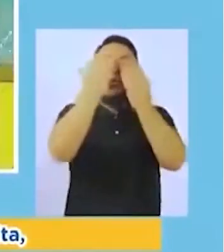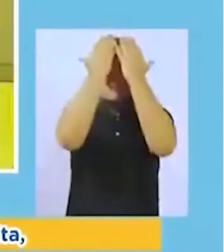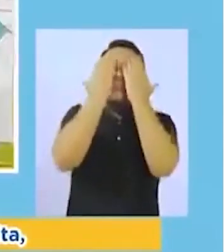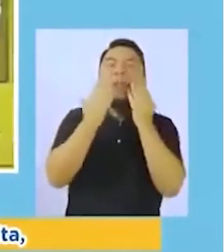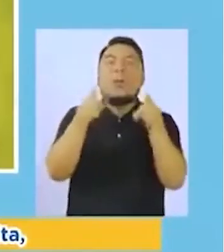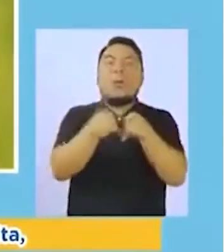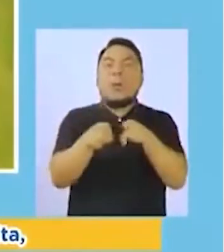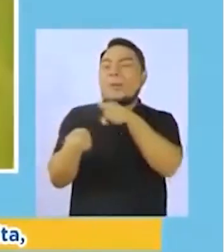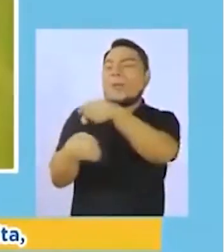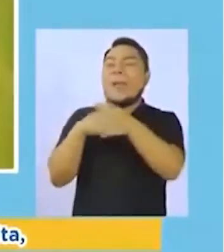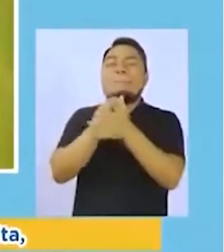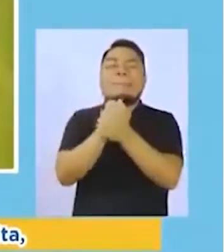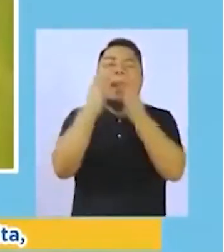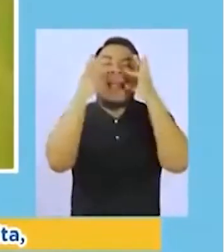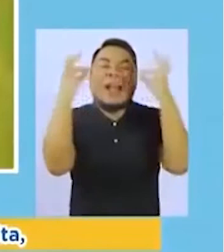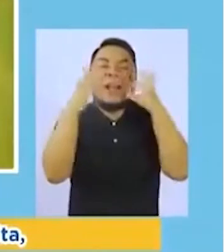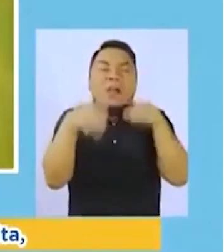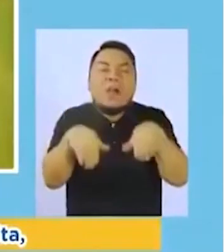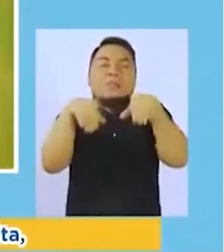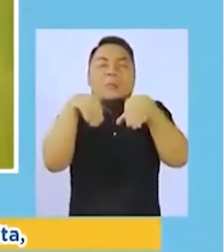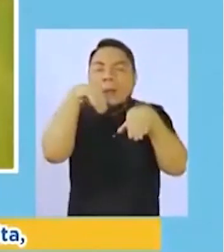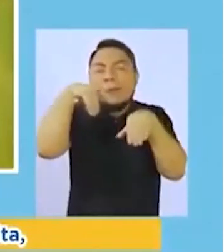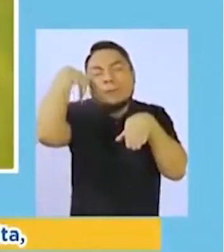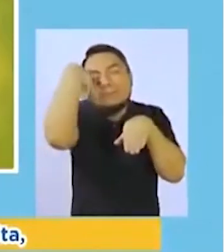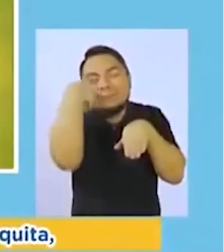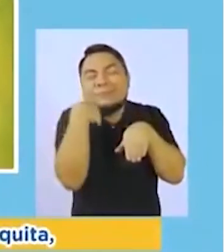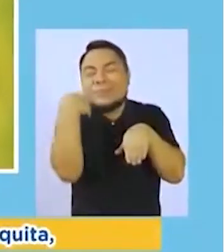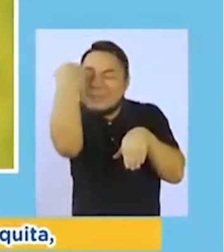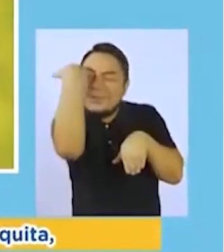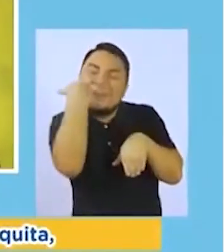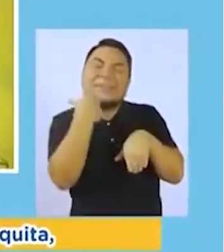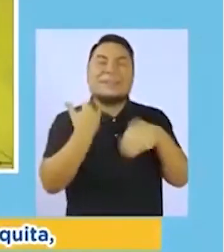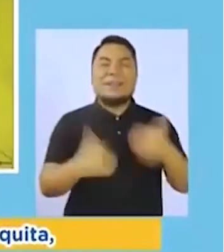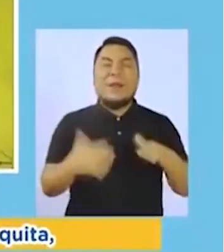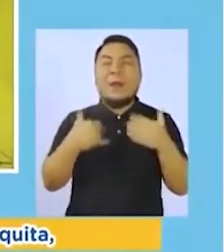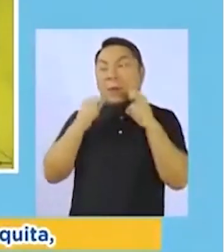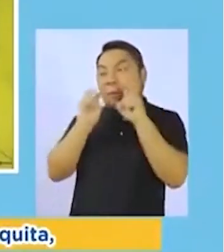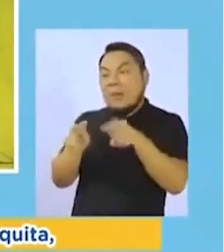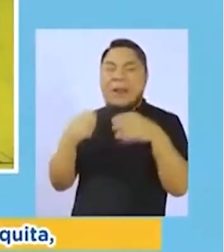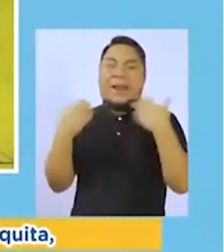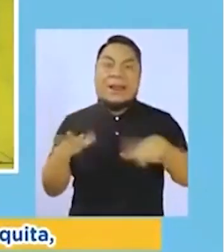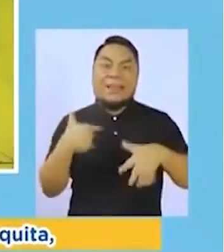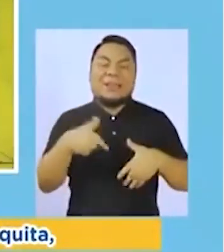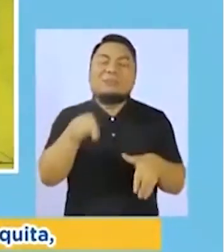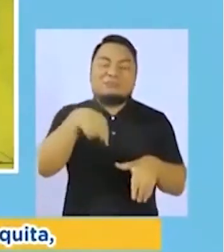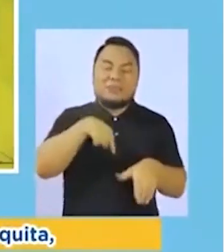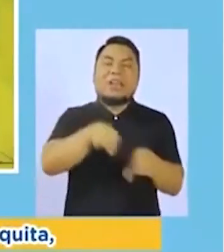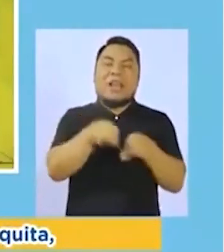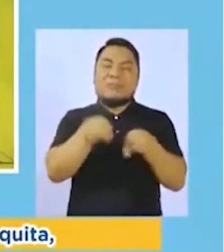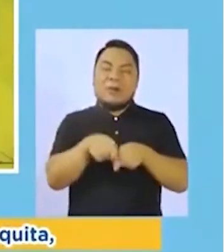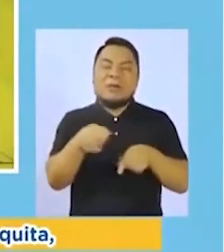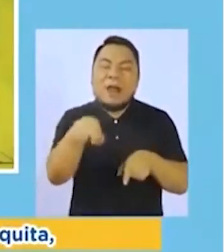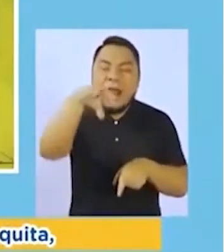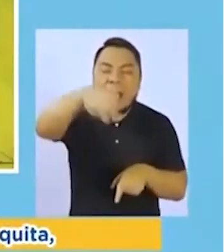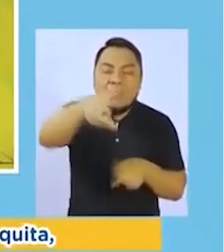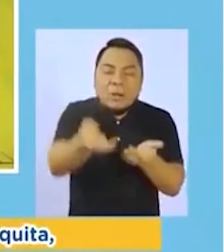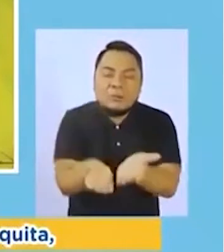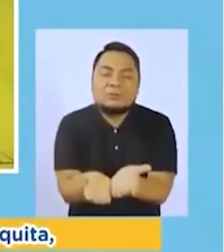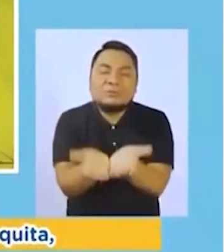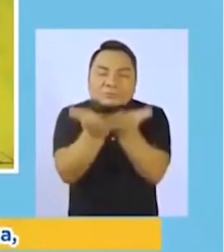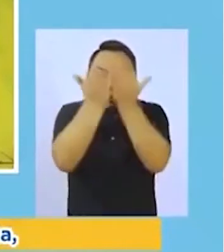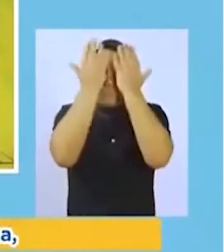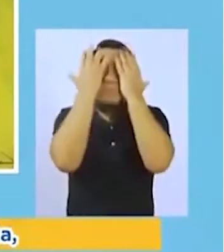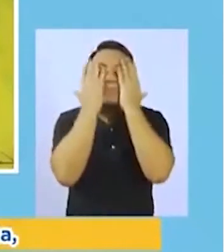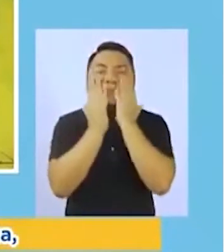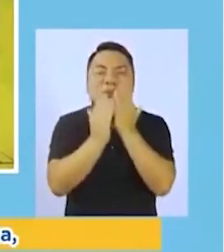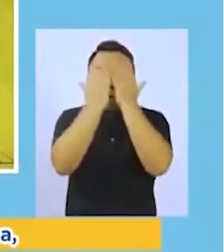intérprete de TV Perú, que bueno, todos lo conocemos y que realmente es un gran aporte también al